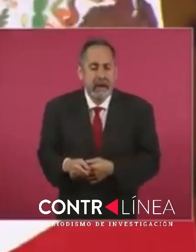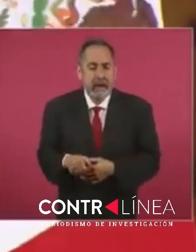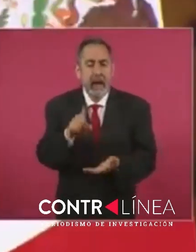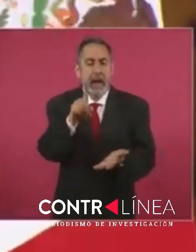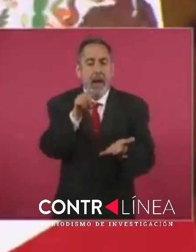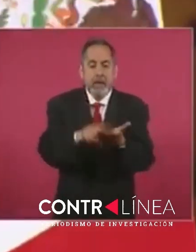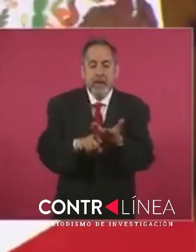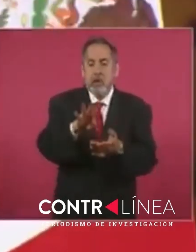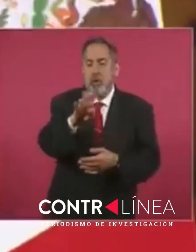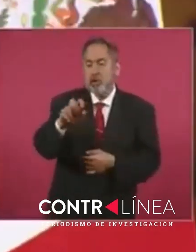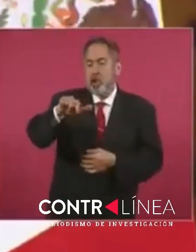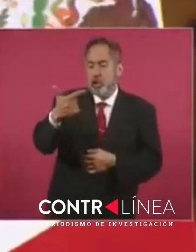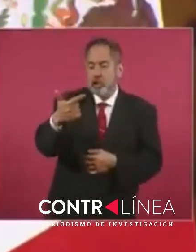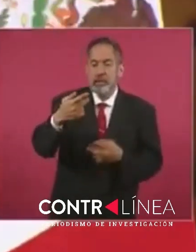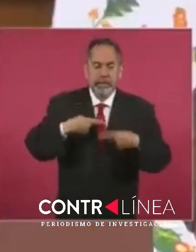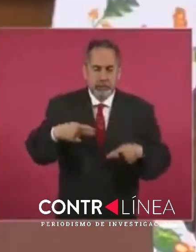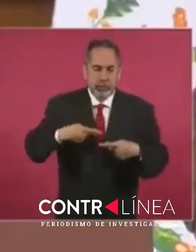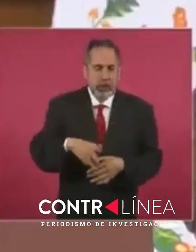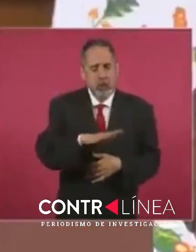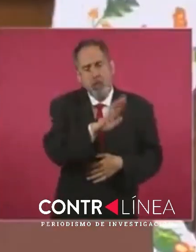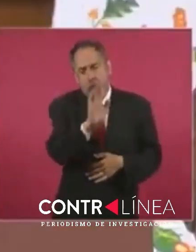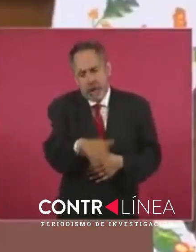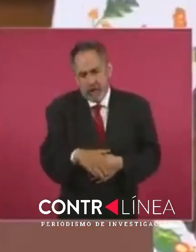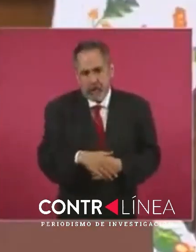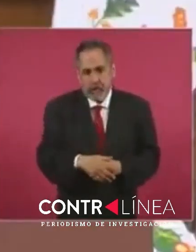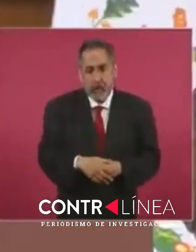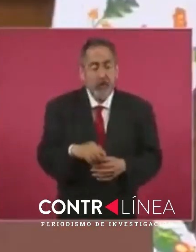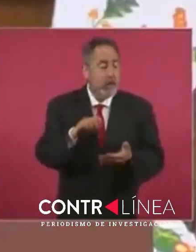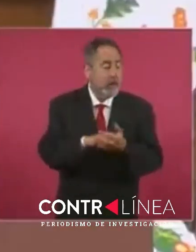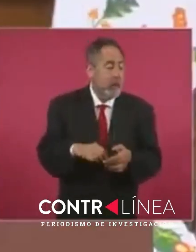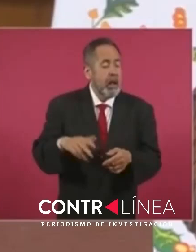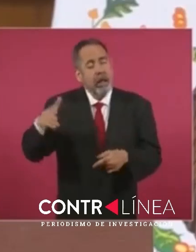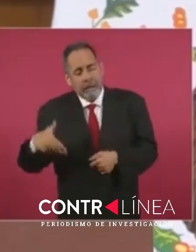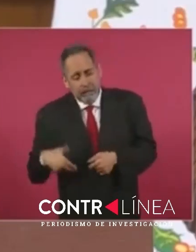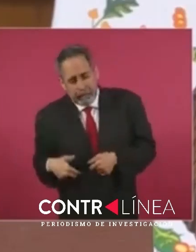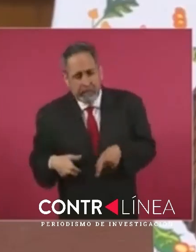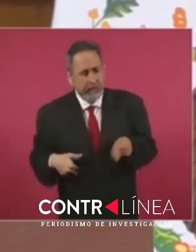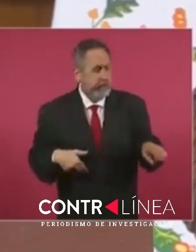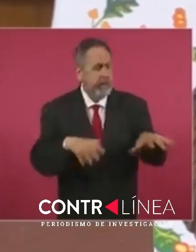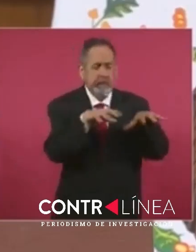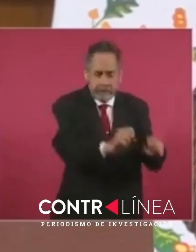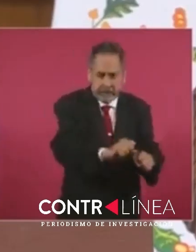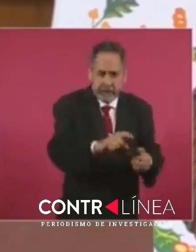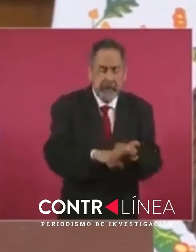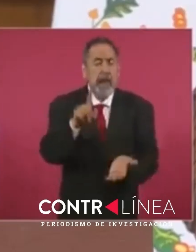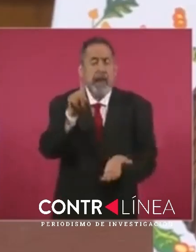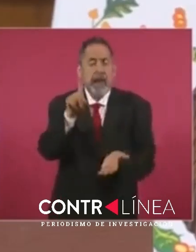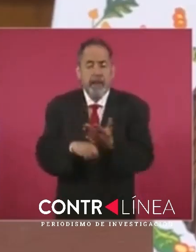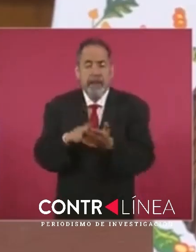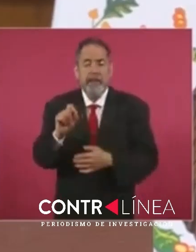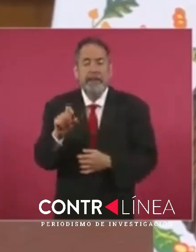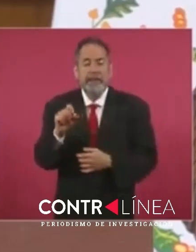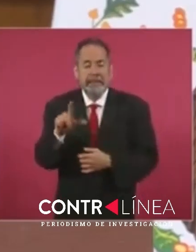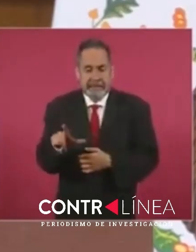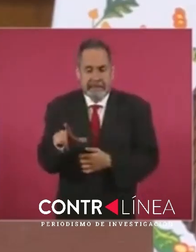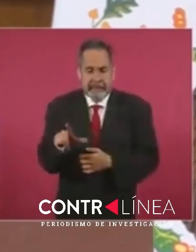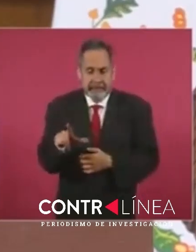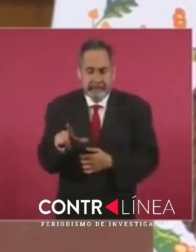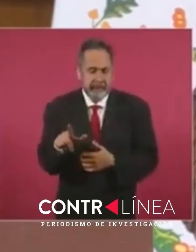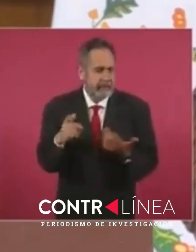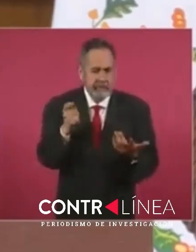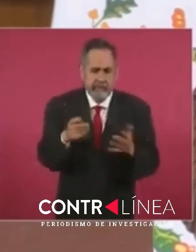1.412 personas. Fueron heridos y detenidos 1.027.